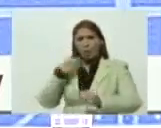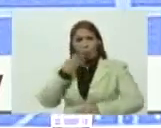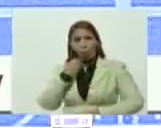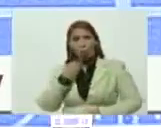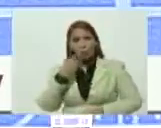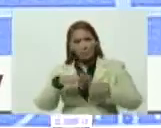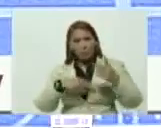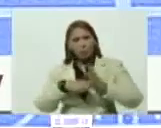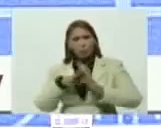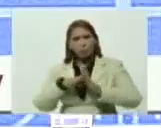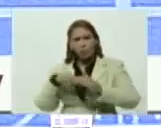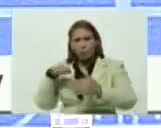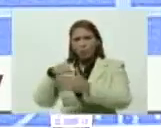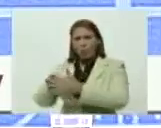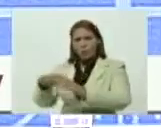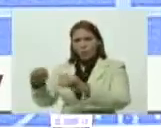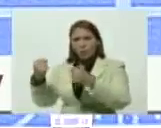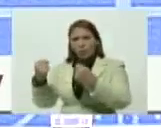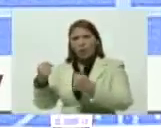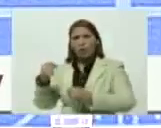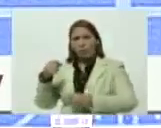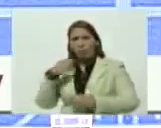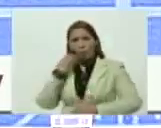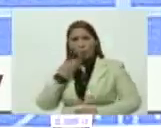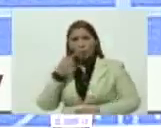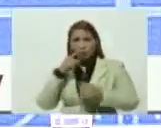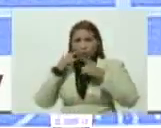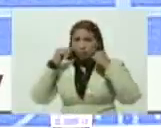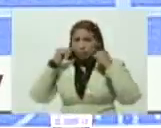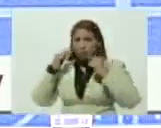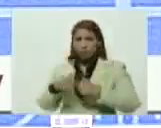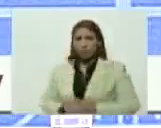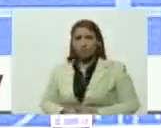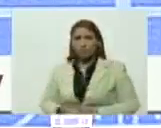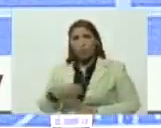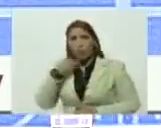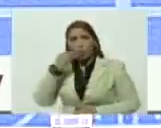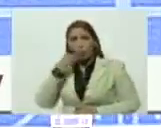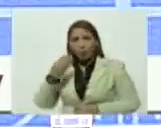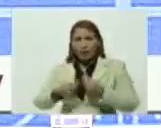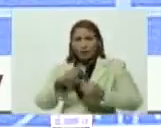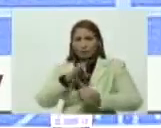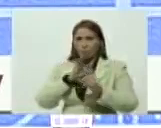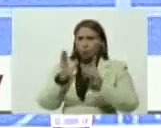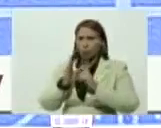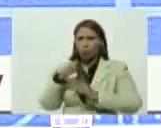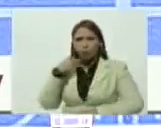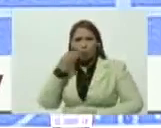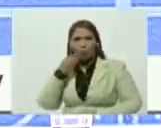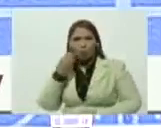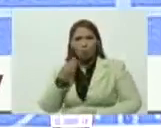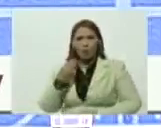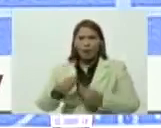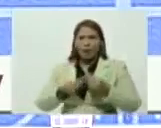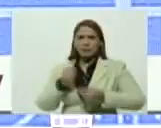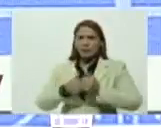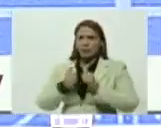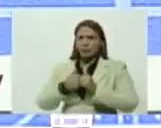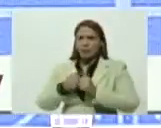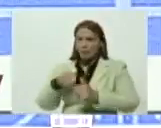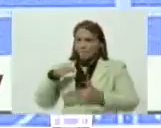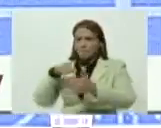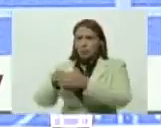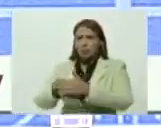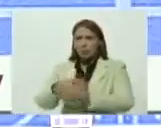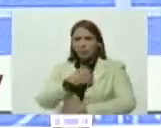produce es un golpe al bloqueo. Un joven que sonríe, un joven que hace cultura, un joven que hace deporte es un golpe